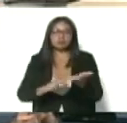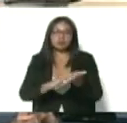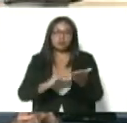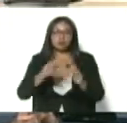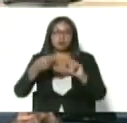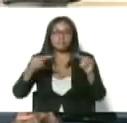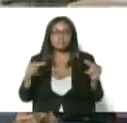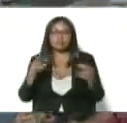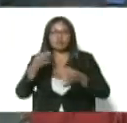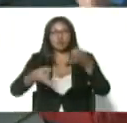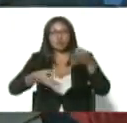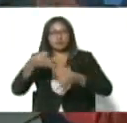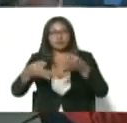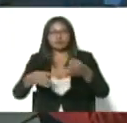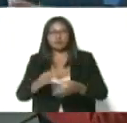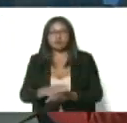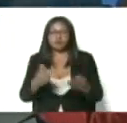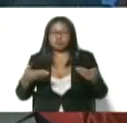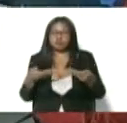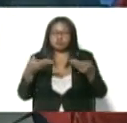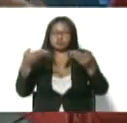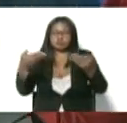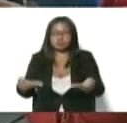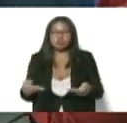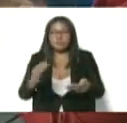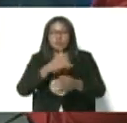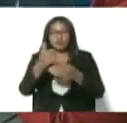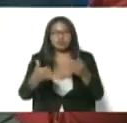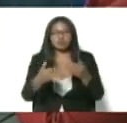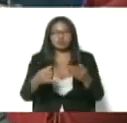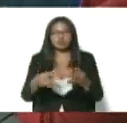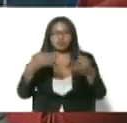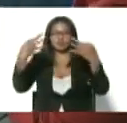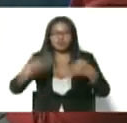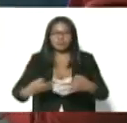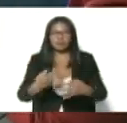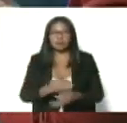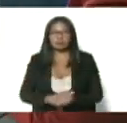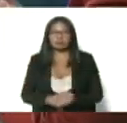paz y justicia entregó formalmente el proyecto del presidente